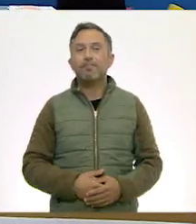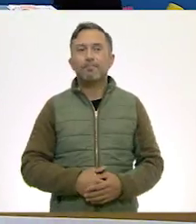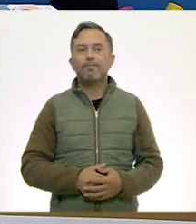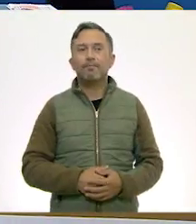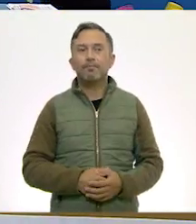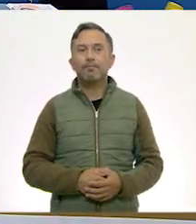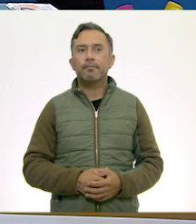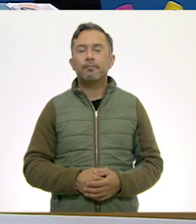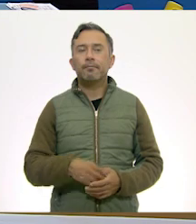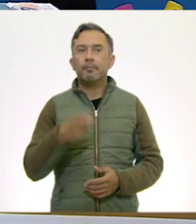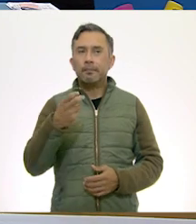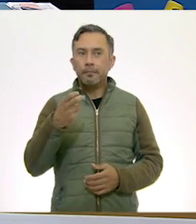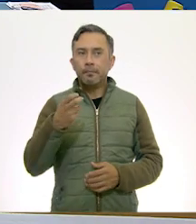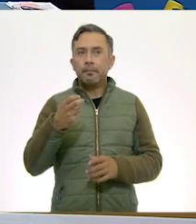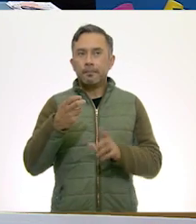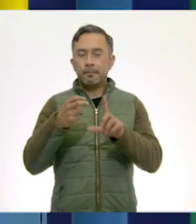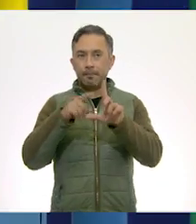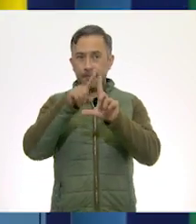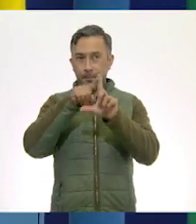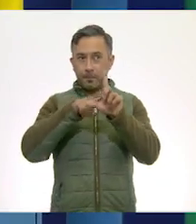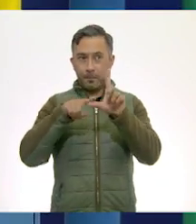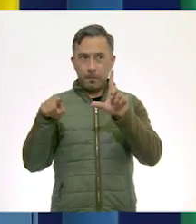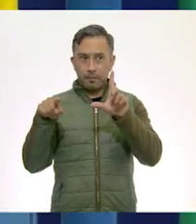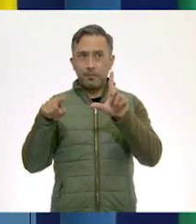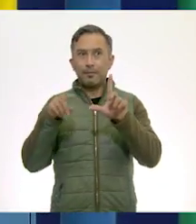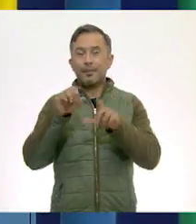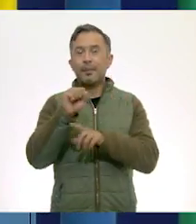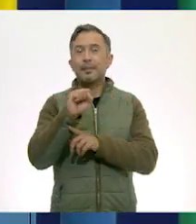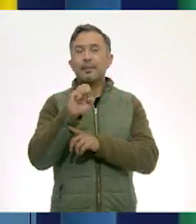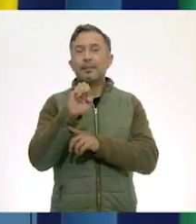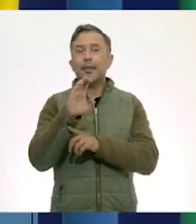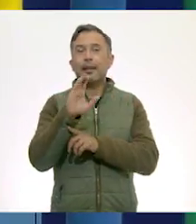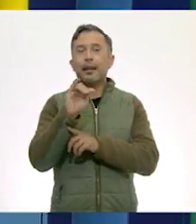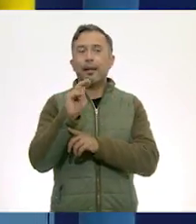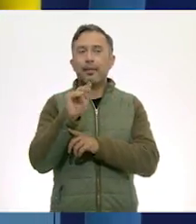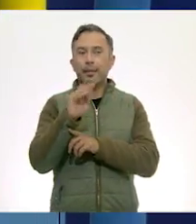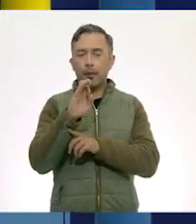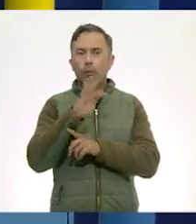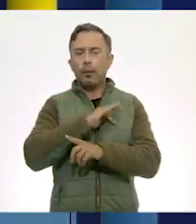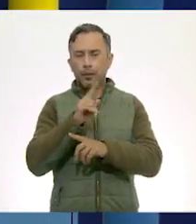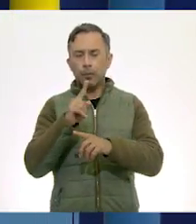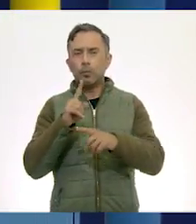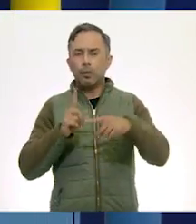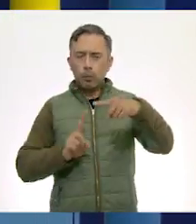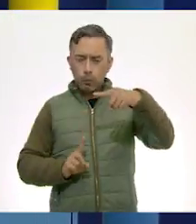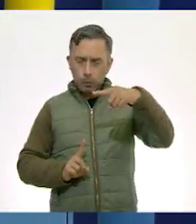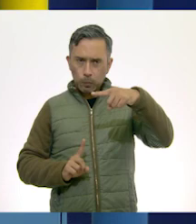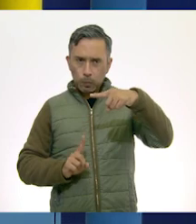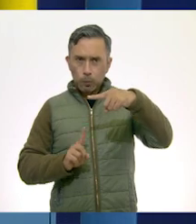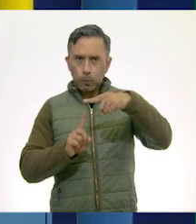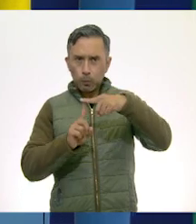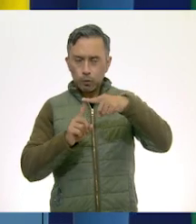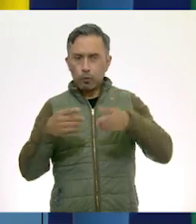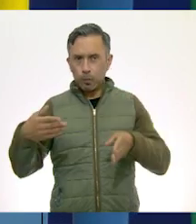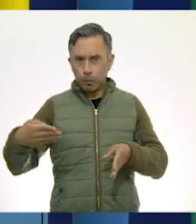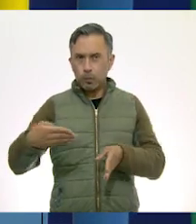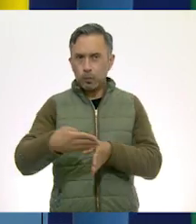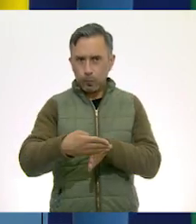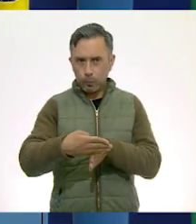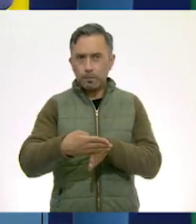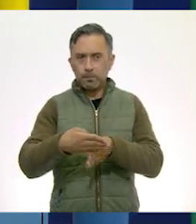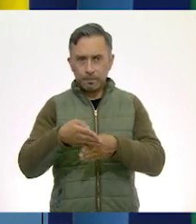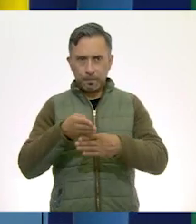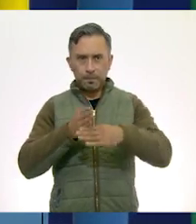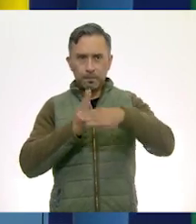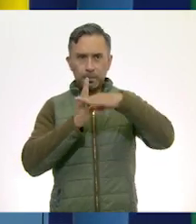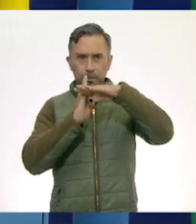Estas son rectas secantes. Ujú. Se intersectan en un punto. Ok. Este podría ser un